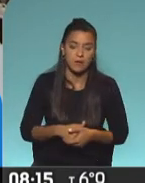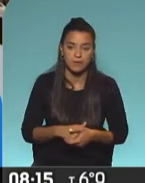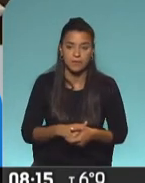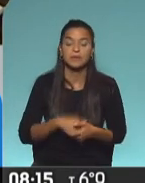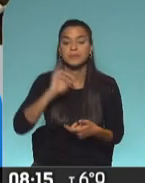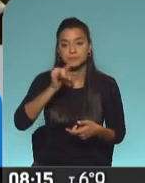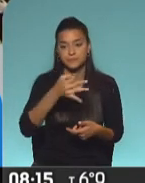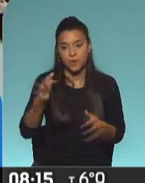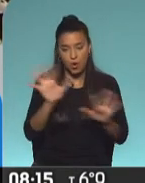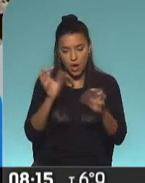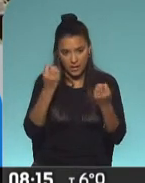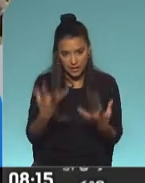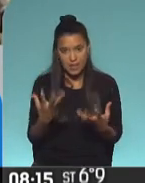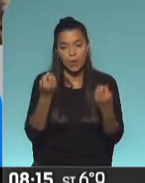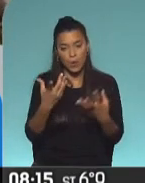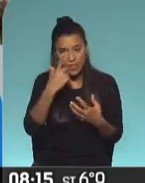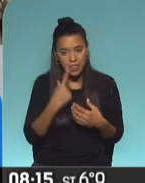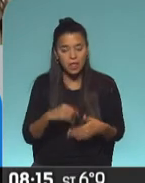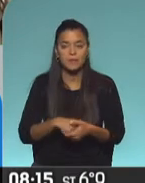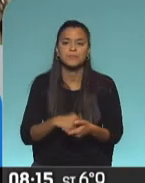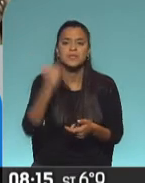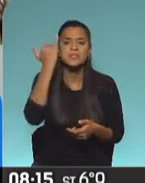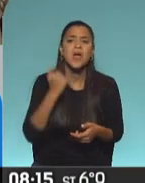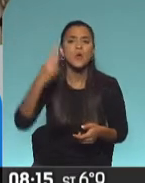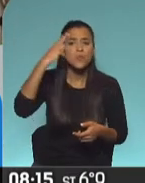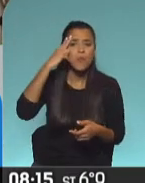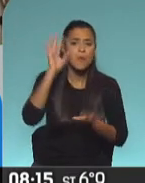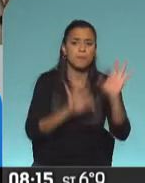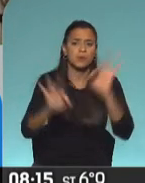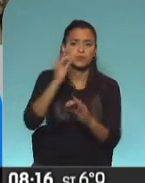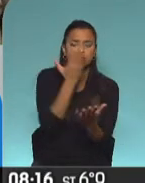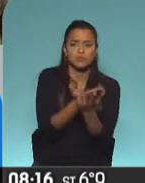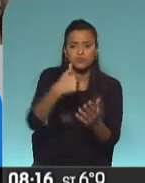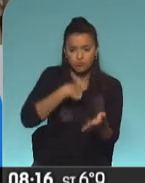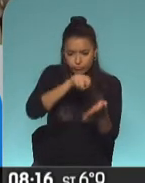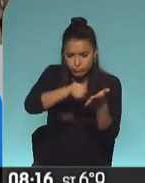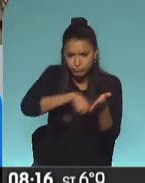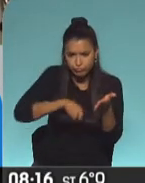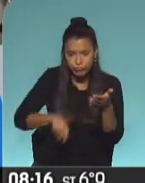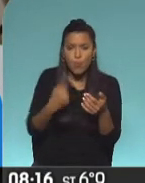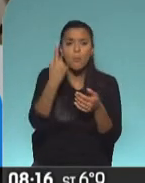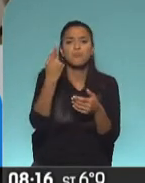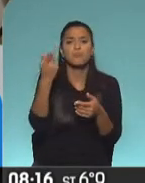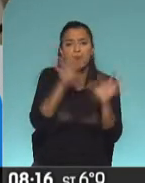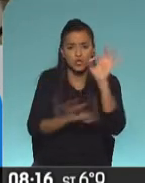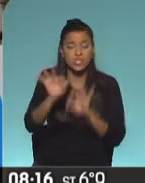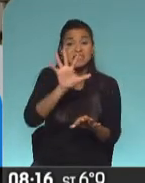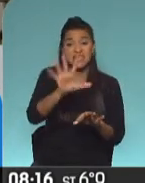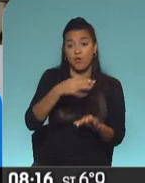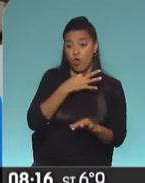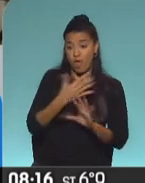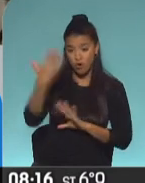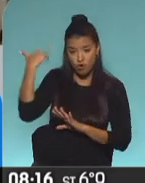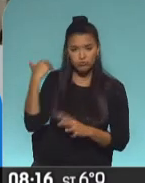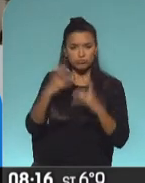Sí, ¿qué tal? Buenos días. Ya hay 9 proyectos presentados. Yo soy autor de uno de los proyectos. Desde el 5 de agosto